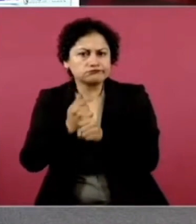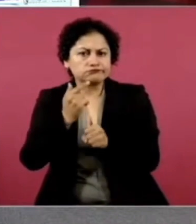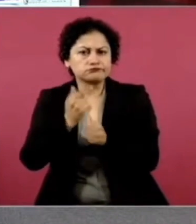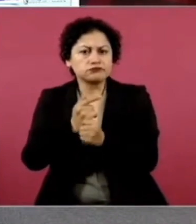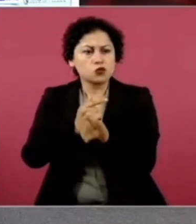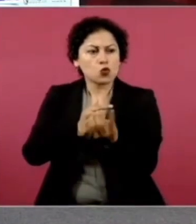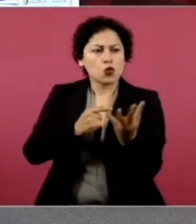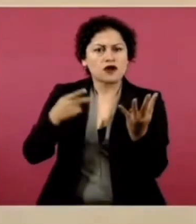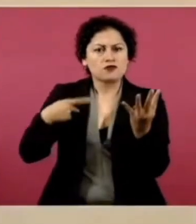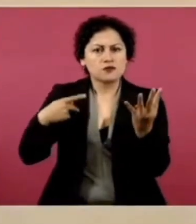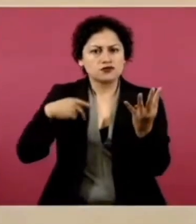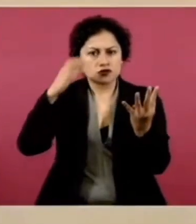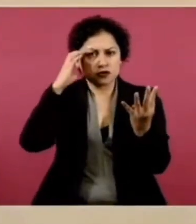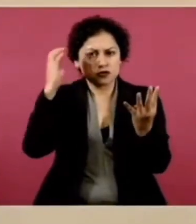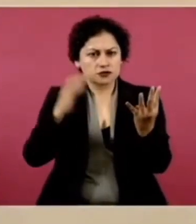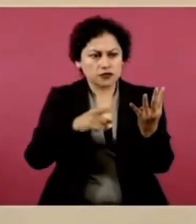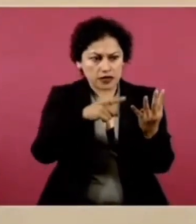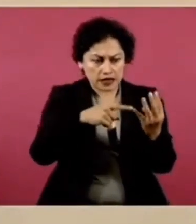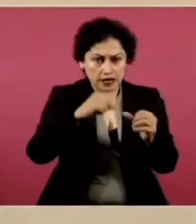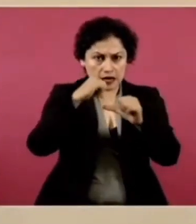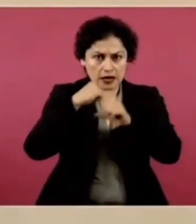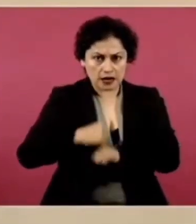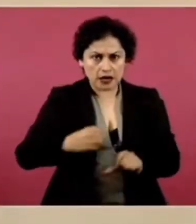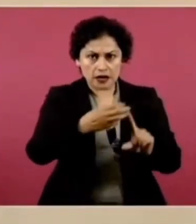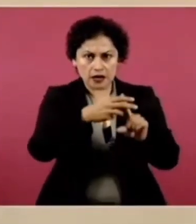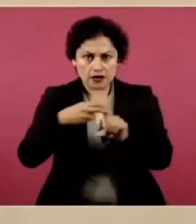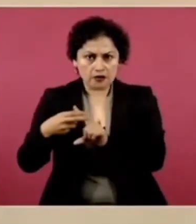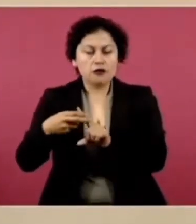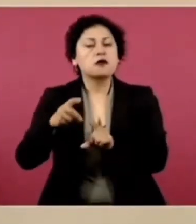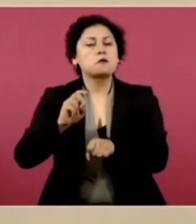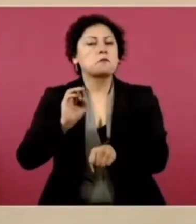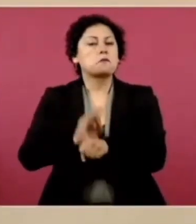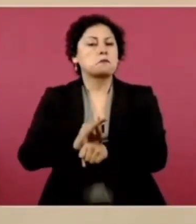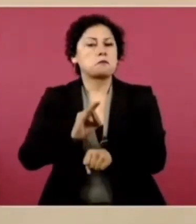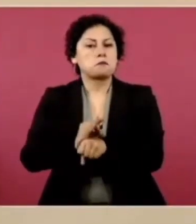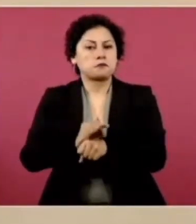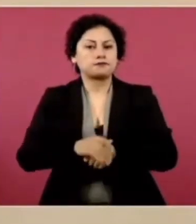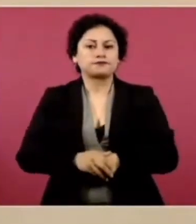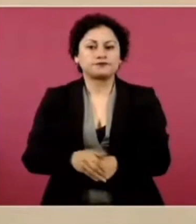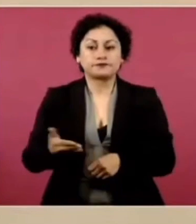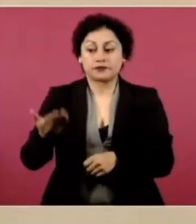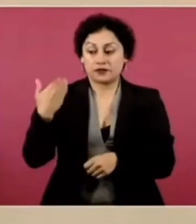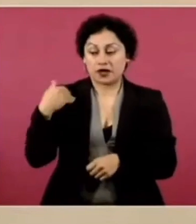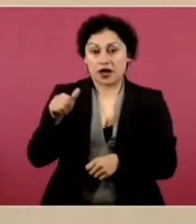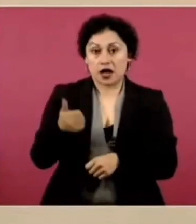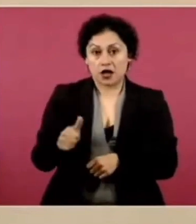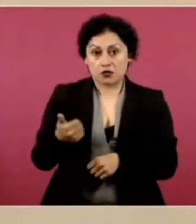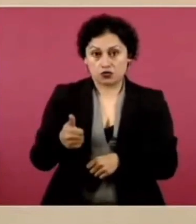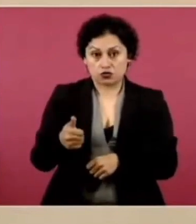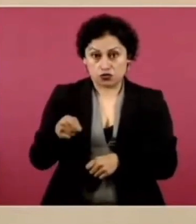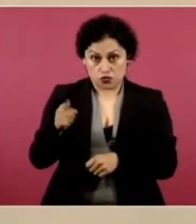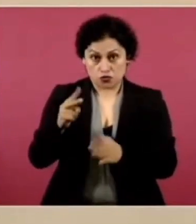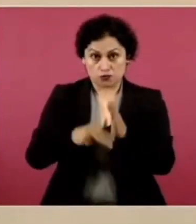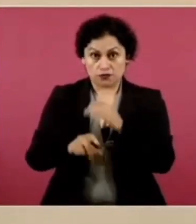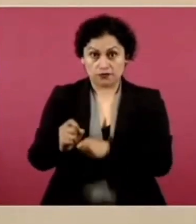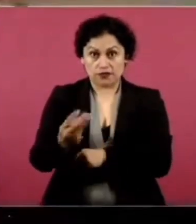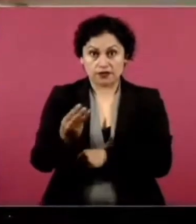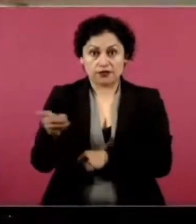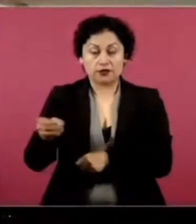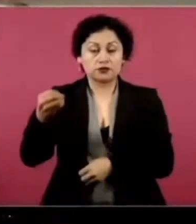responsables de este delito. El 17 de agosto de este año, la jueza se excusó del caso.